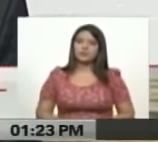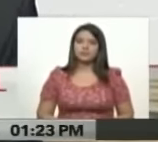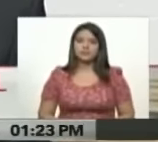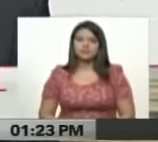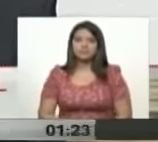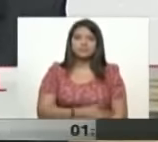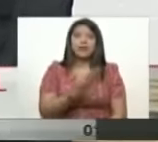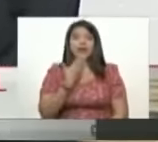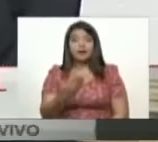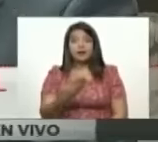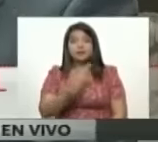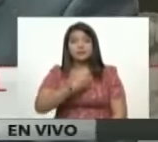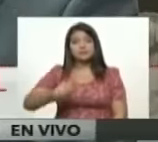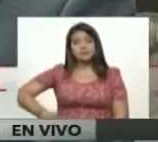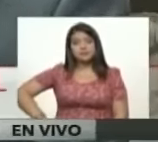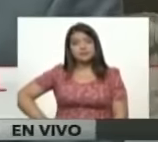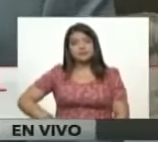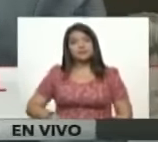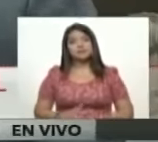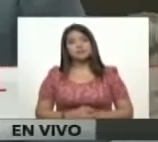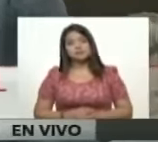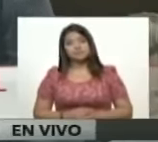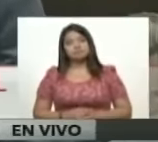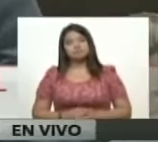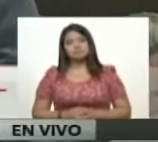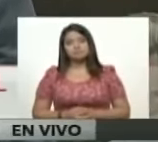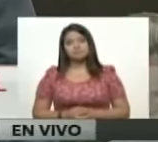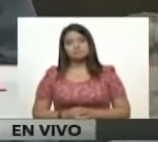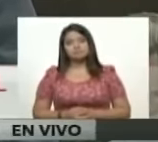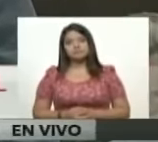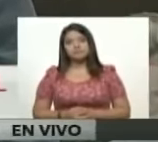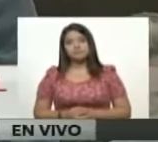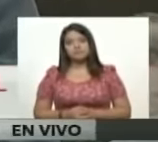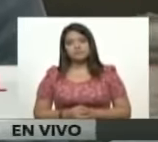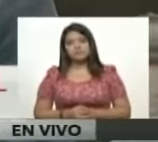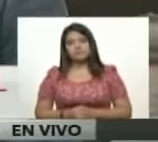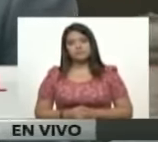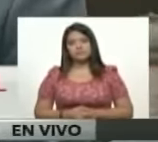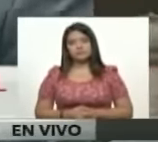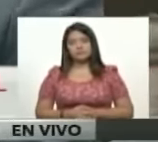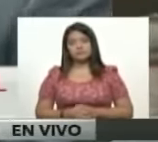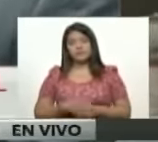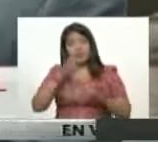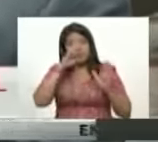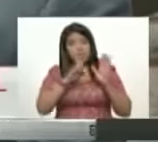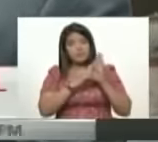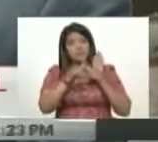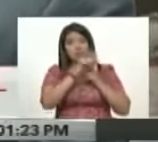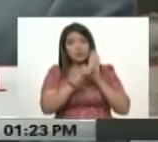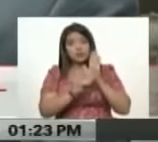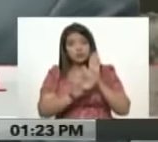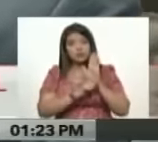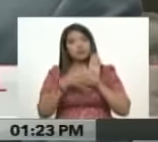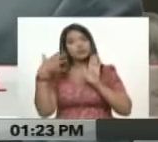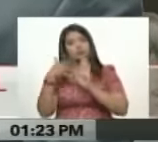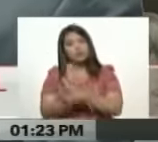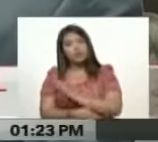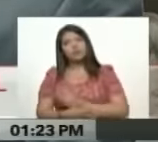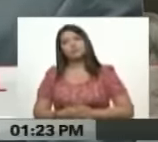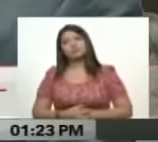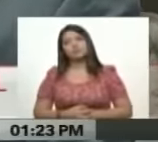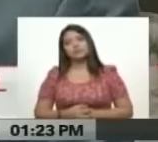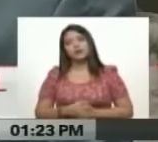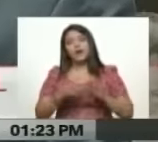Gracias, señor presidente. En cumplimiento a nuestra Constitución, en lo previsto en